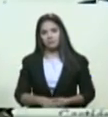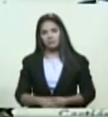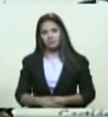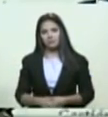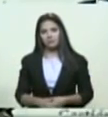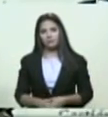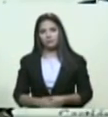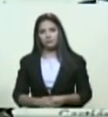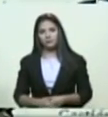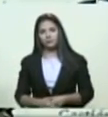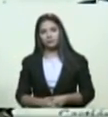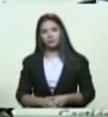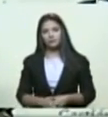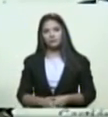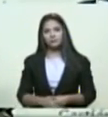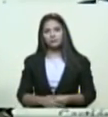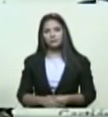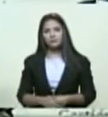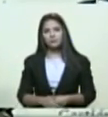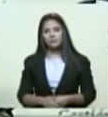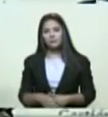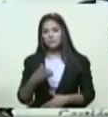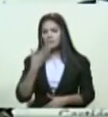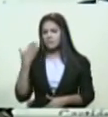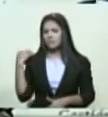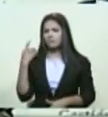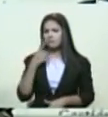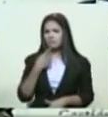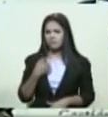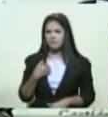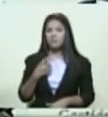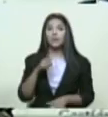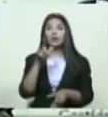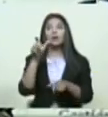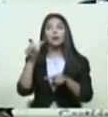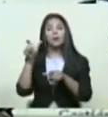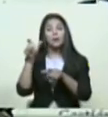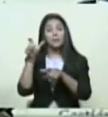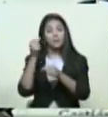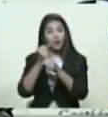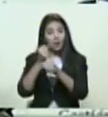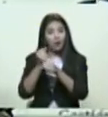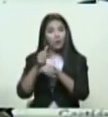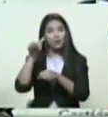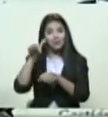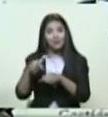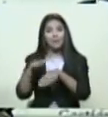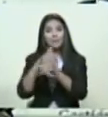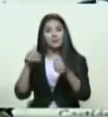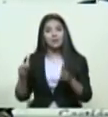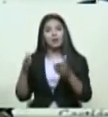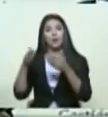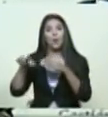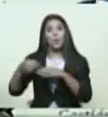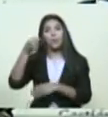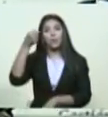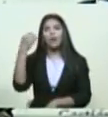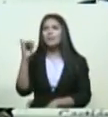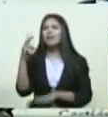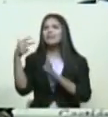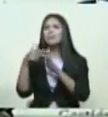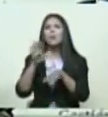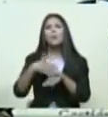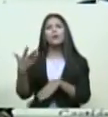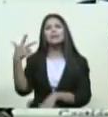Si a mí se me había dicho hace poco, estoy hablando de autoridades del Ministerio Público de la gestión pasada, que habían 3.000, ¿por qué se decía